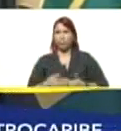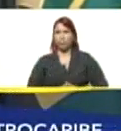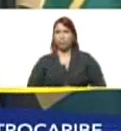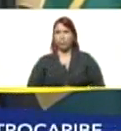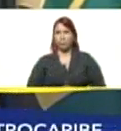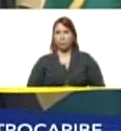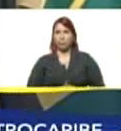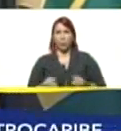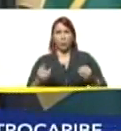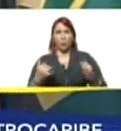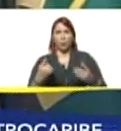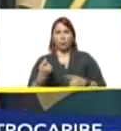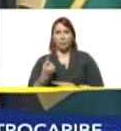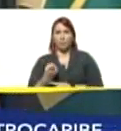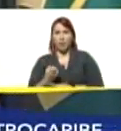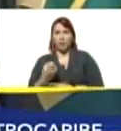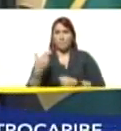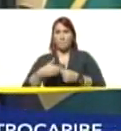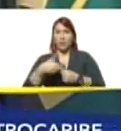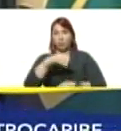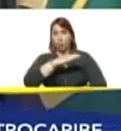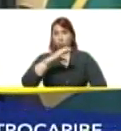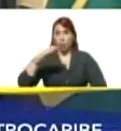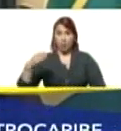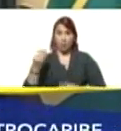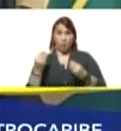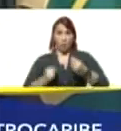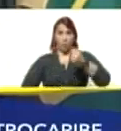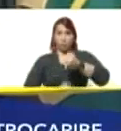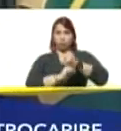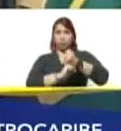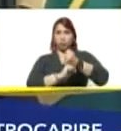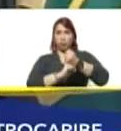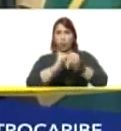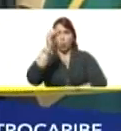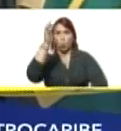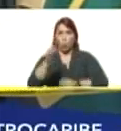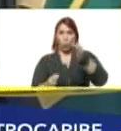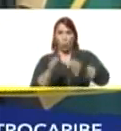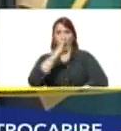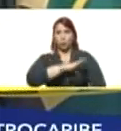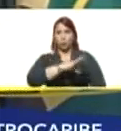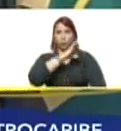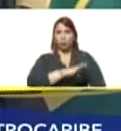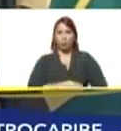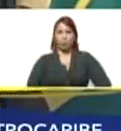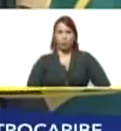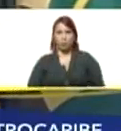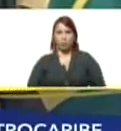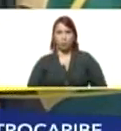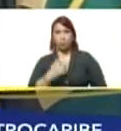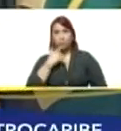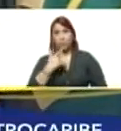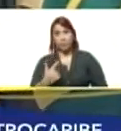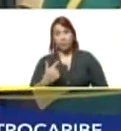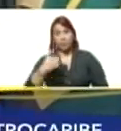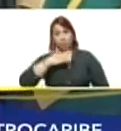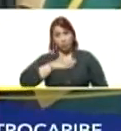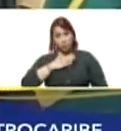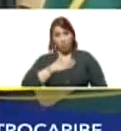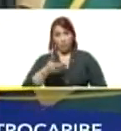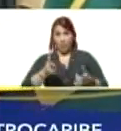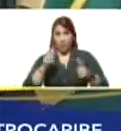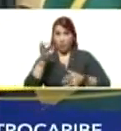¿Cuánto hace falta Petrocaribe como factor de justicia social? Diría yo, si me lo permiten,